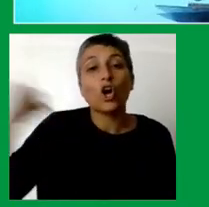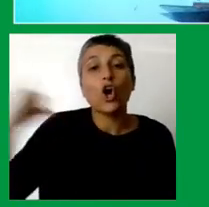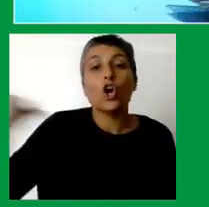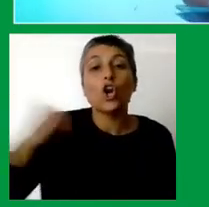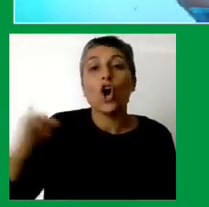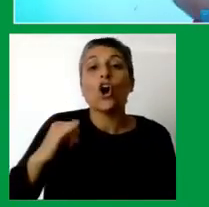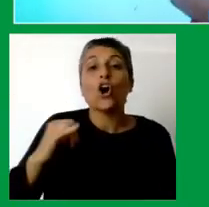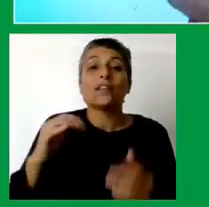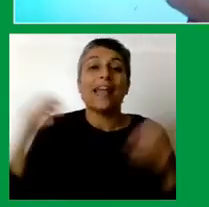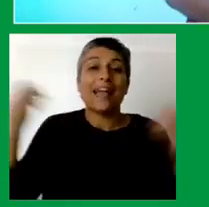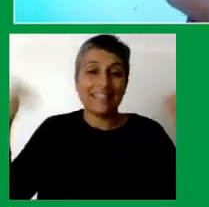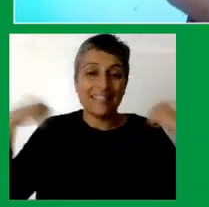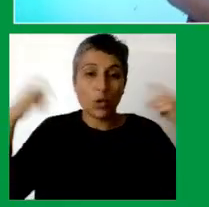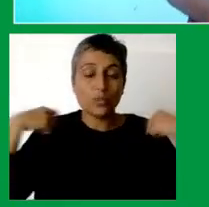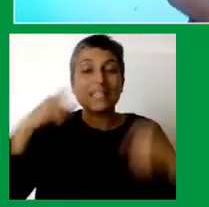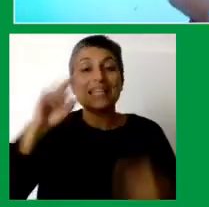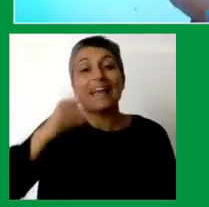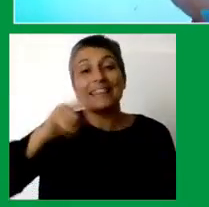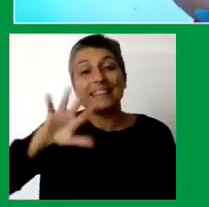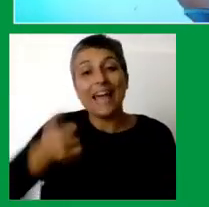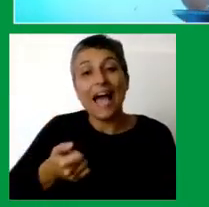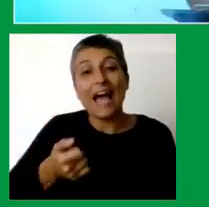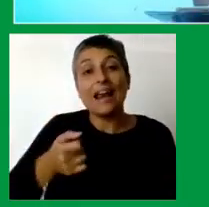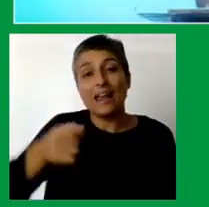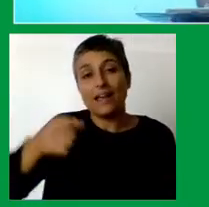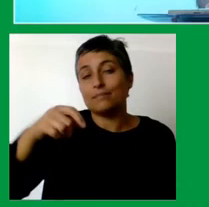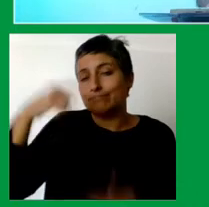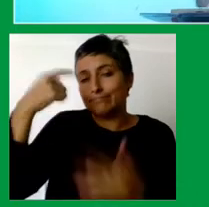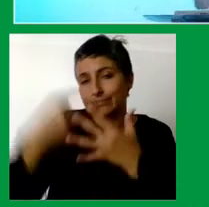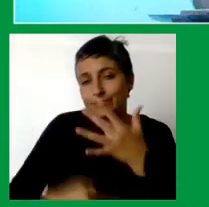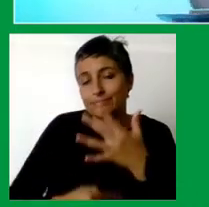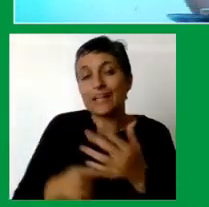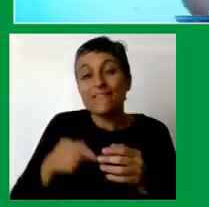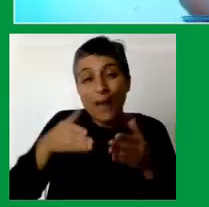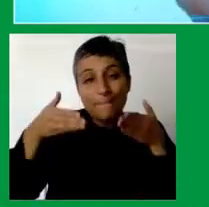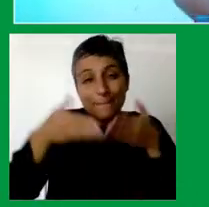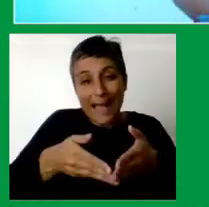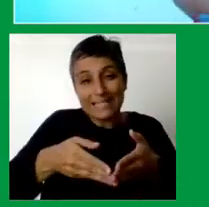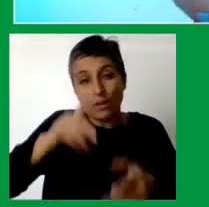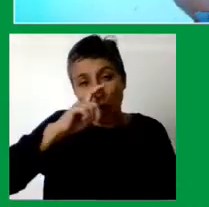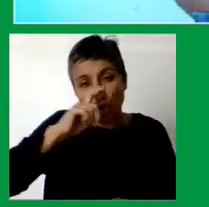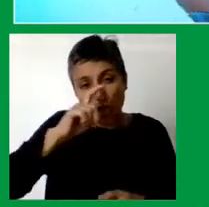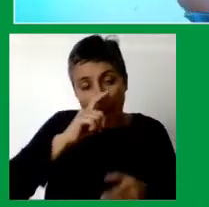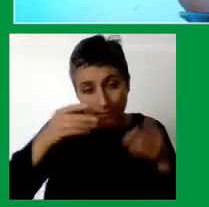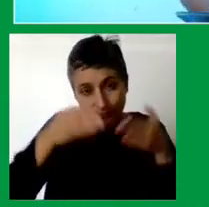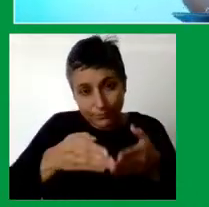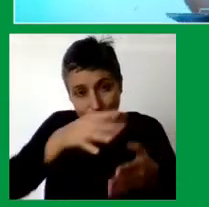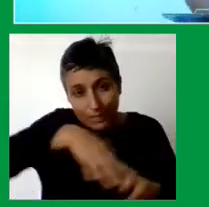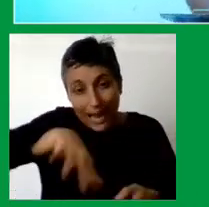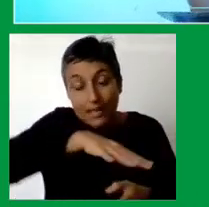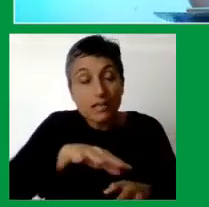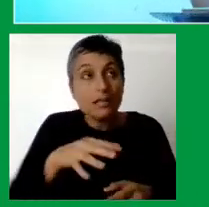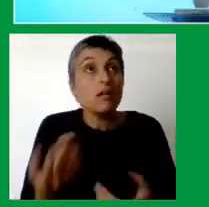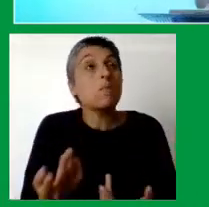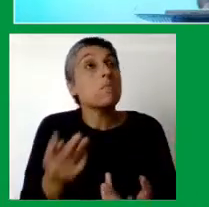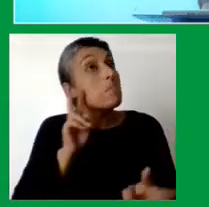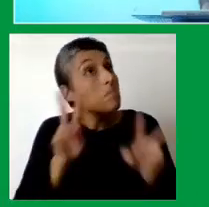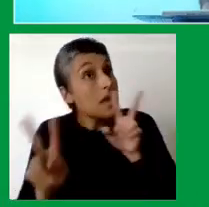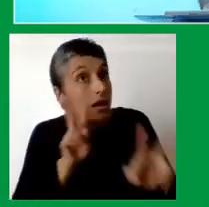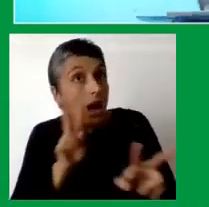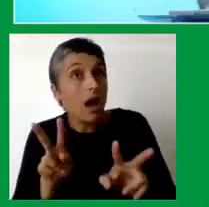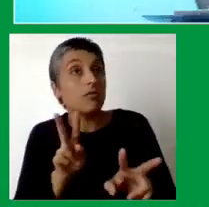Aires, un montón de lugares donde están escuchando atentamente la transmisión, así que nada, un saludo para todos ellos